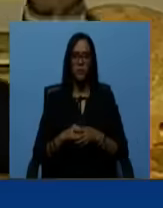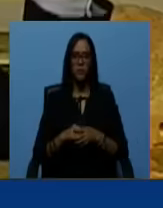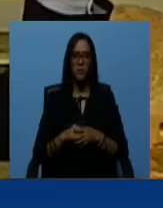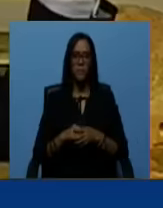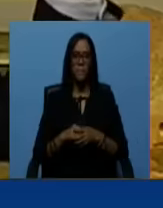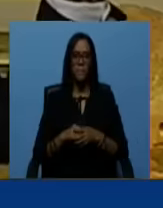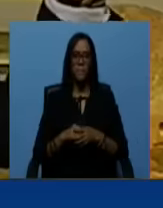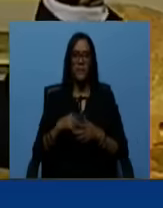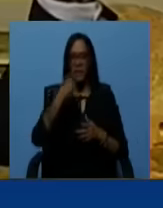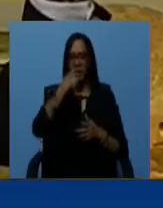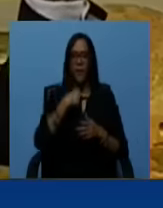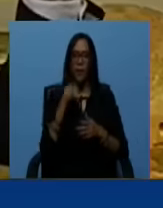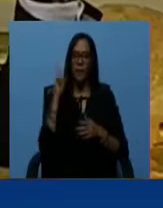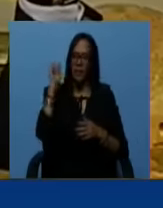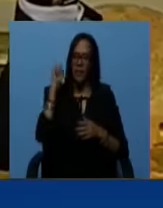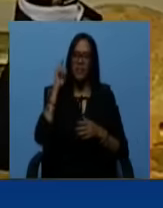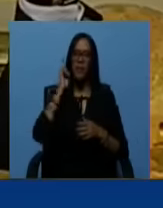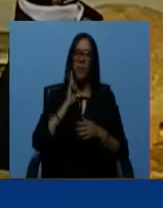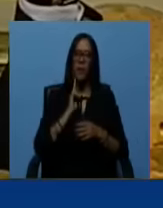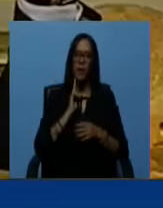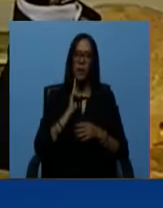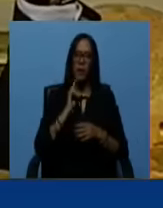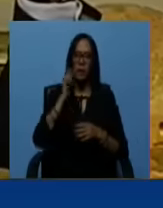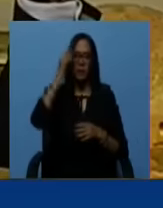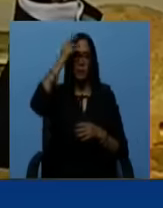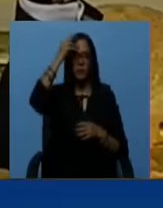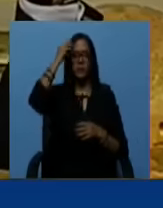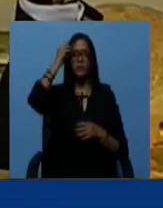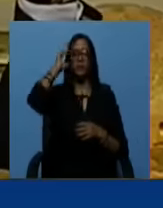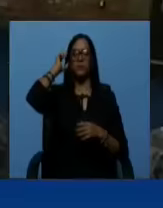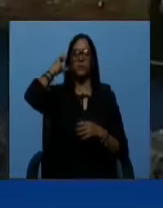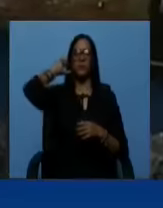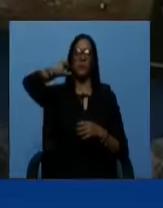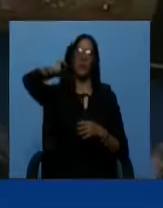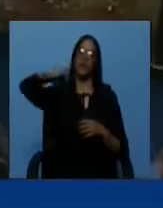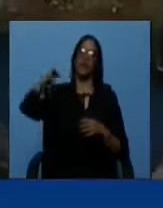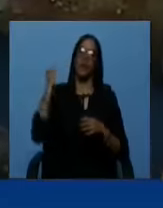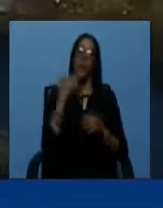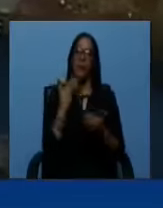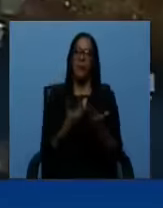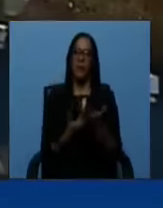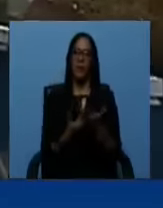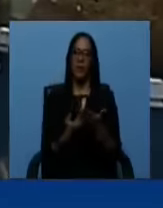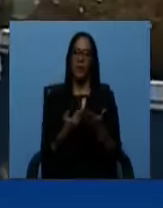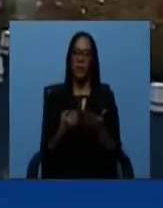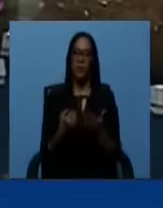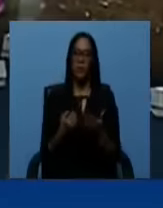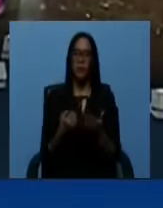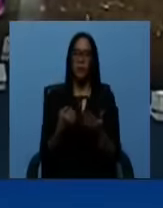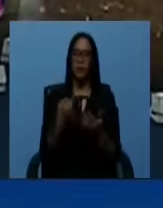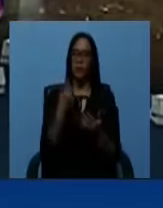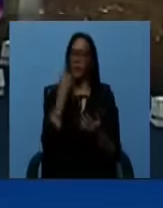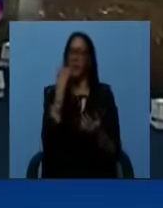Si este hombre que está aquí, Simón Bolívar, se hubiera dejado llevar, como él decía,